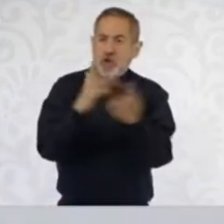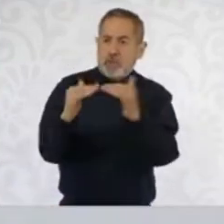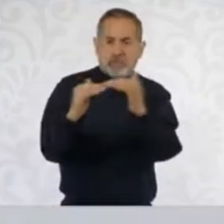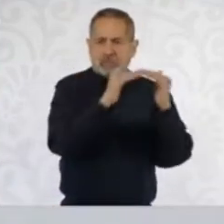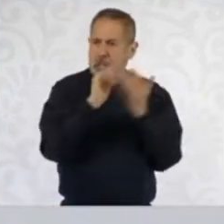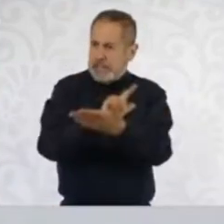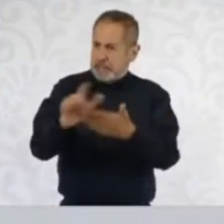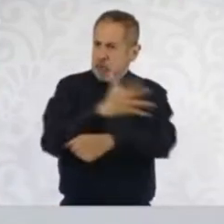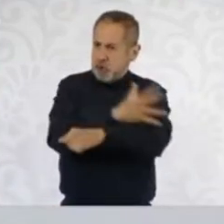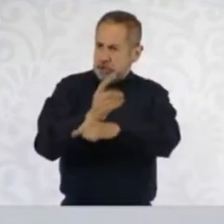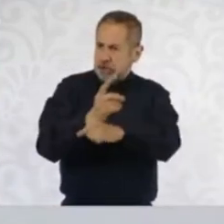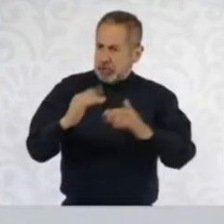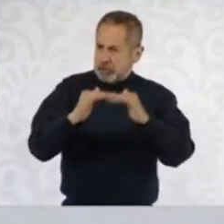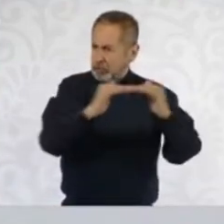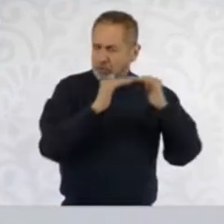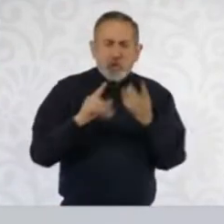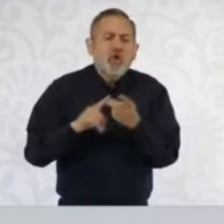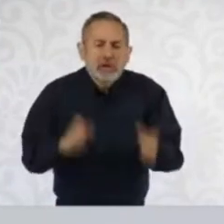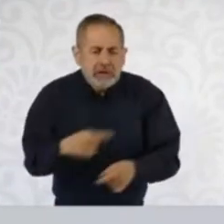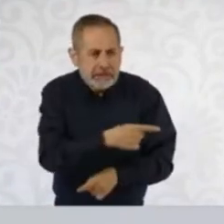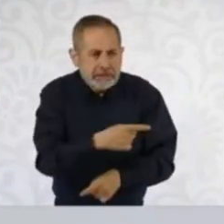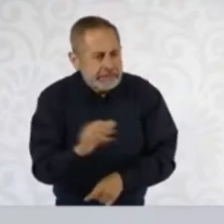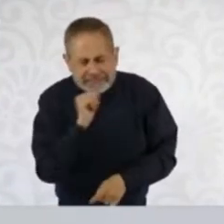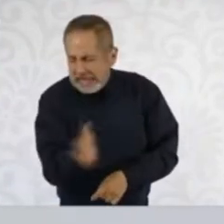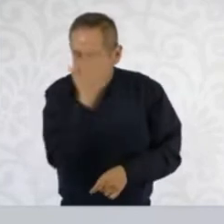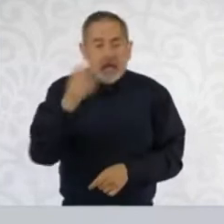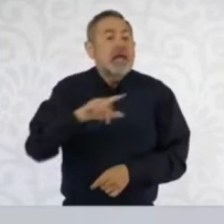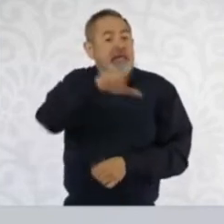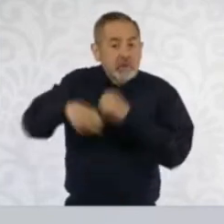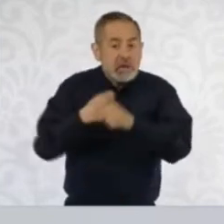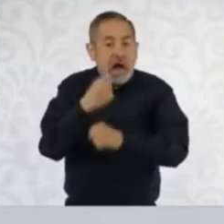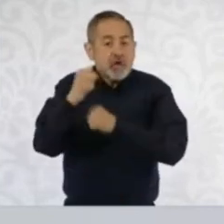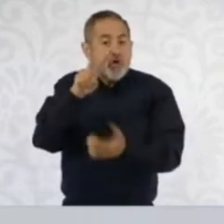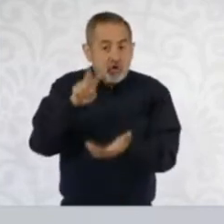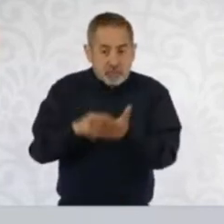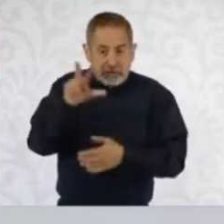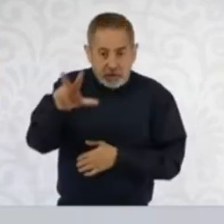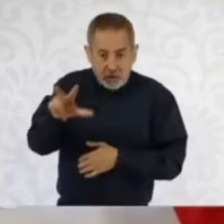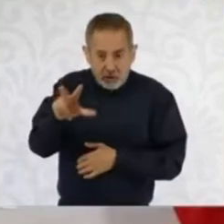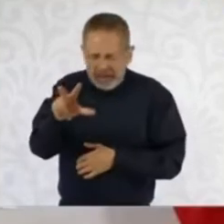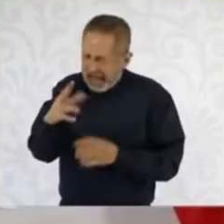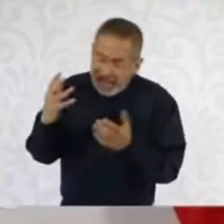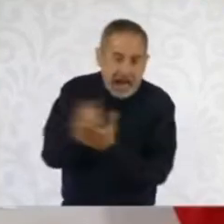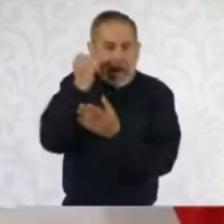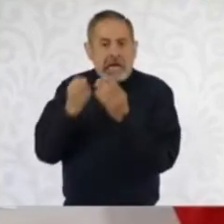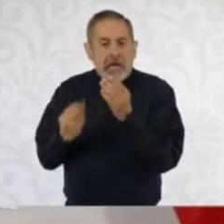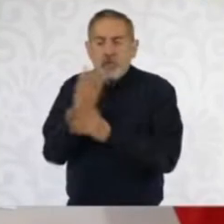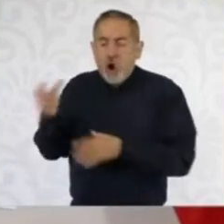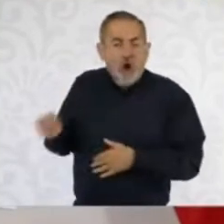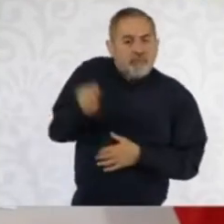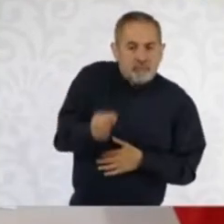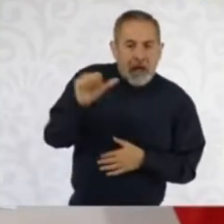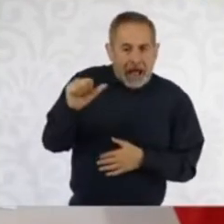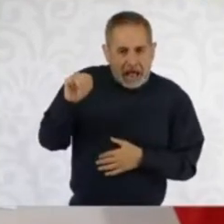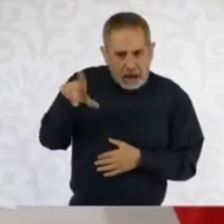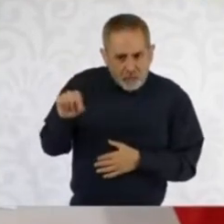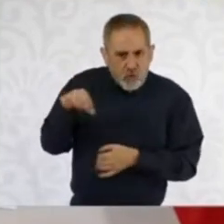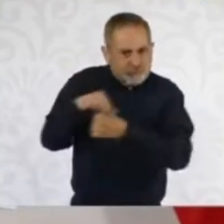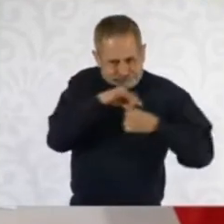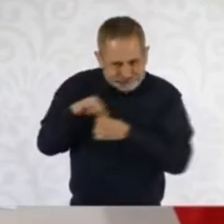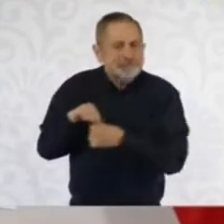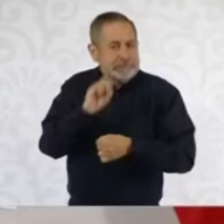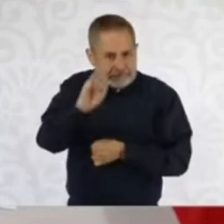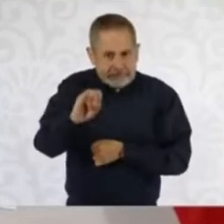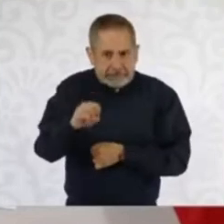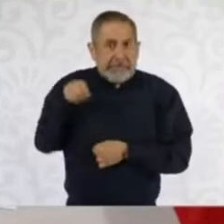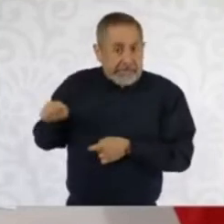Y en 2018, cuando llega el presidente López Obrador, cambia el modelo. Lo más increíble es que se hace de manera pacífica, pero